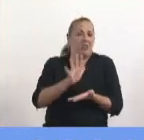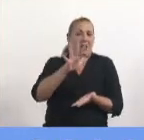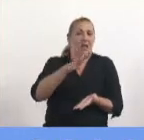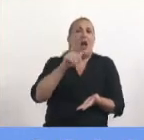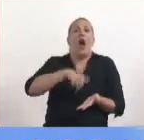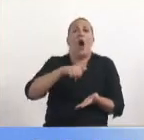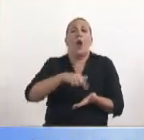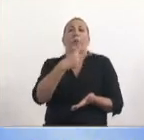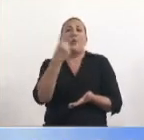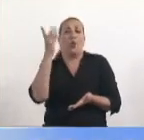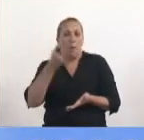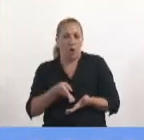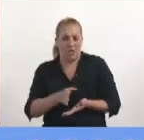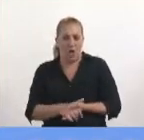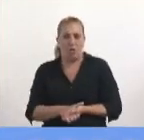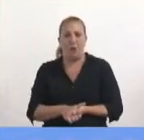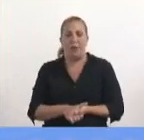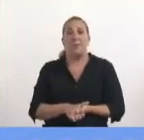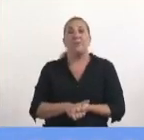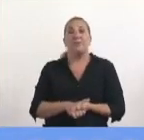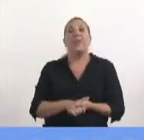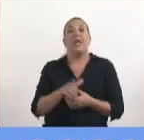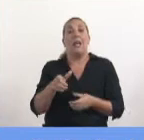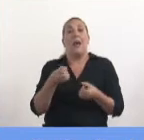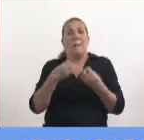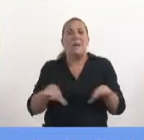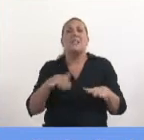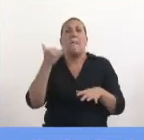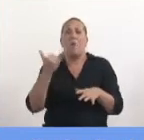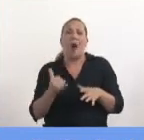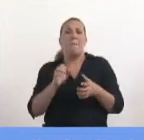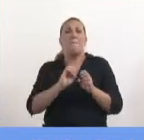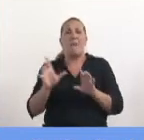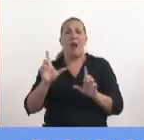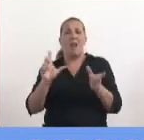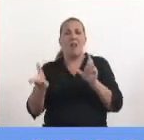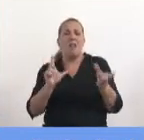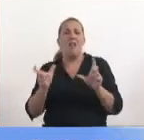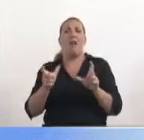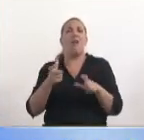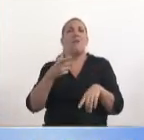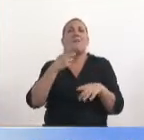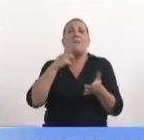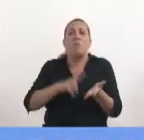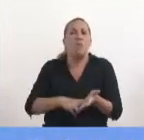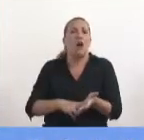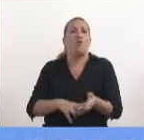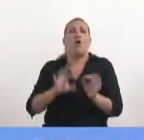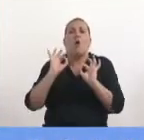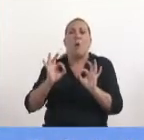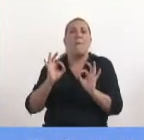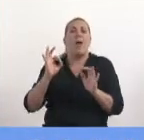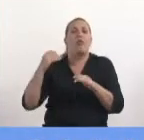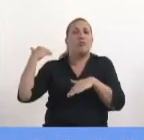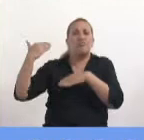en el 21%. Empezamos a tener esos baches fiscales en todas las épocas y en todas las latitudes,